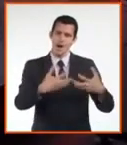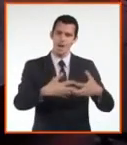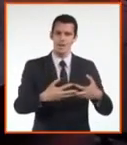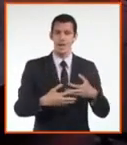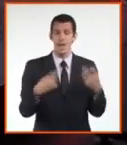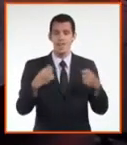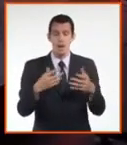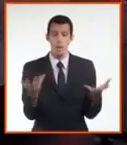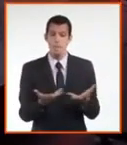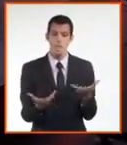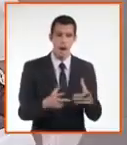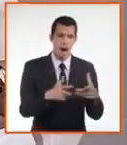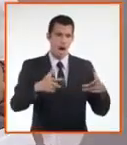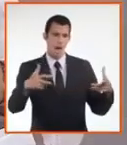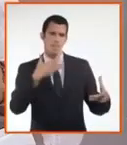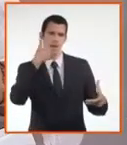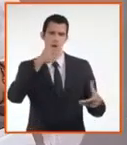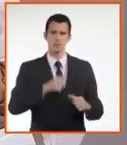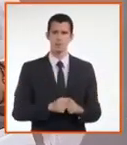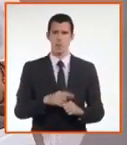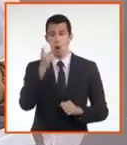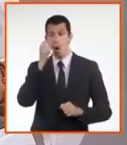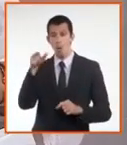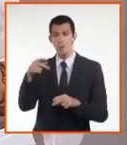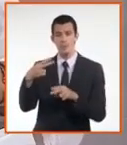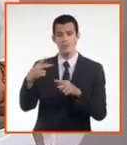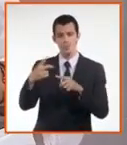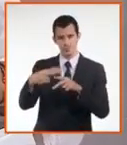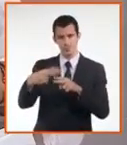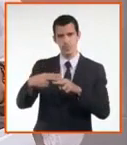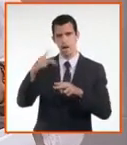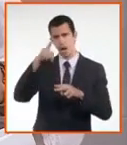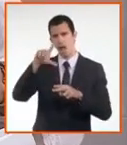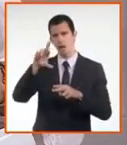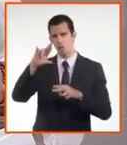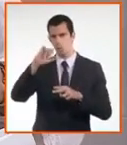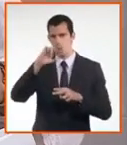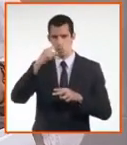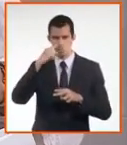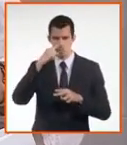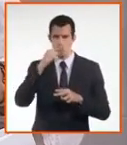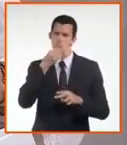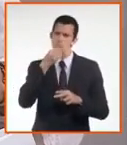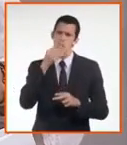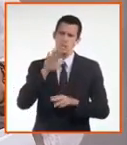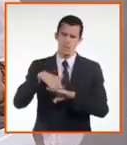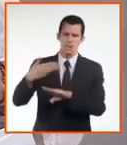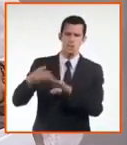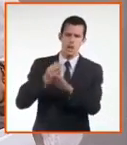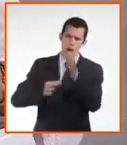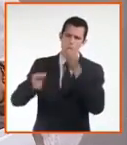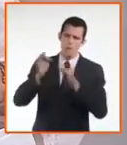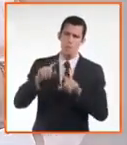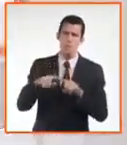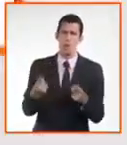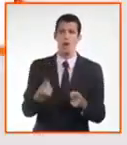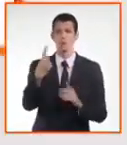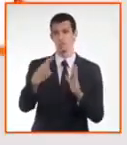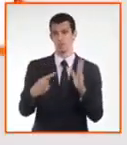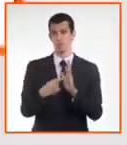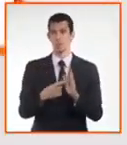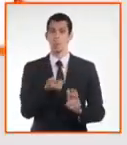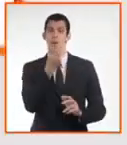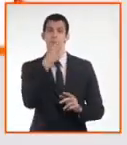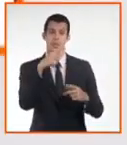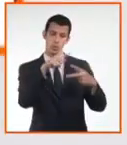incremento de capacidad con alguna solución y han estado afectados sin afectación han estado los atn olor y el nitrato y